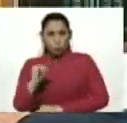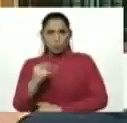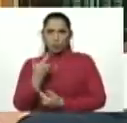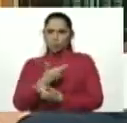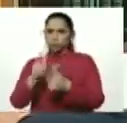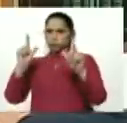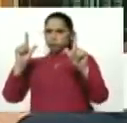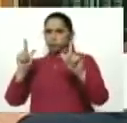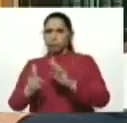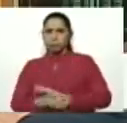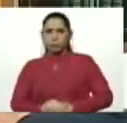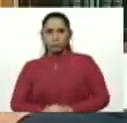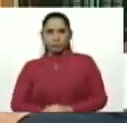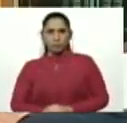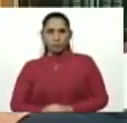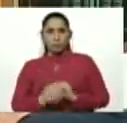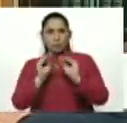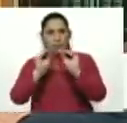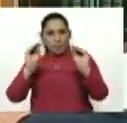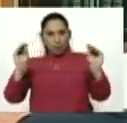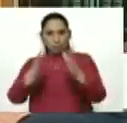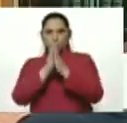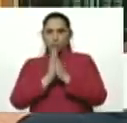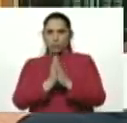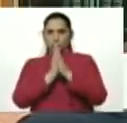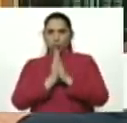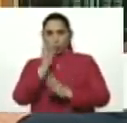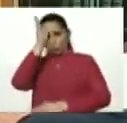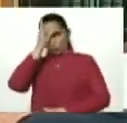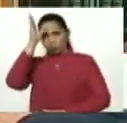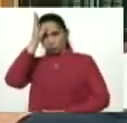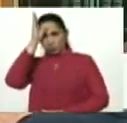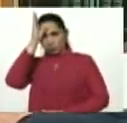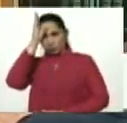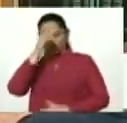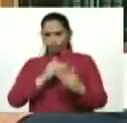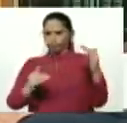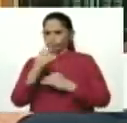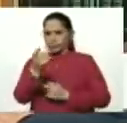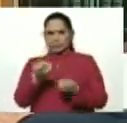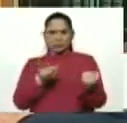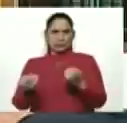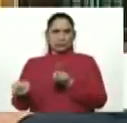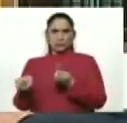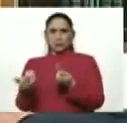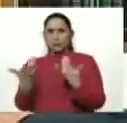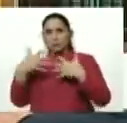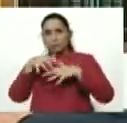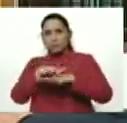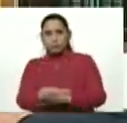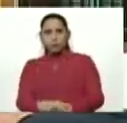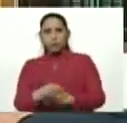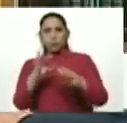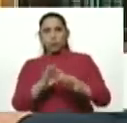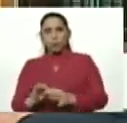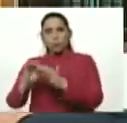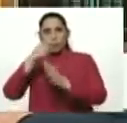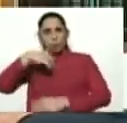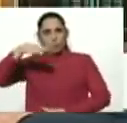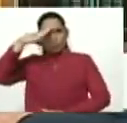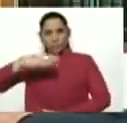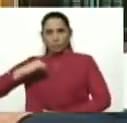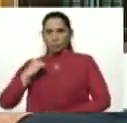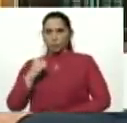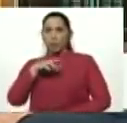libertad. Les hago un llamado, pues, a la conciencia. Y la máxima coordinación y unión cívico-militar-policial.